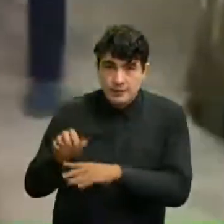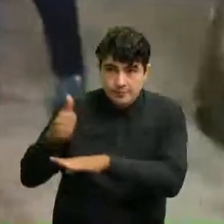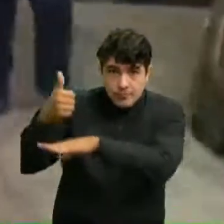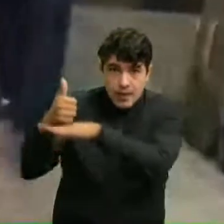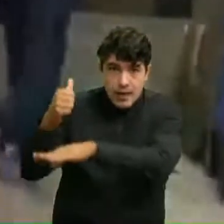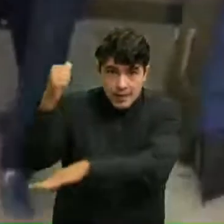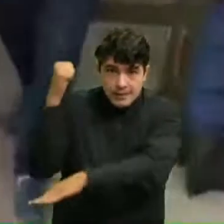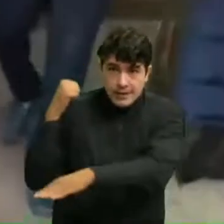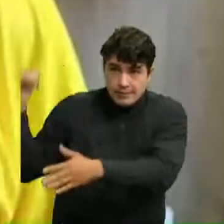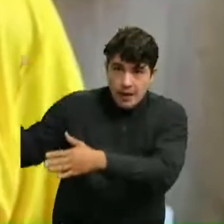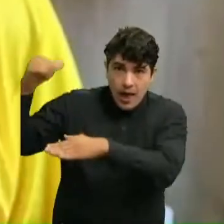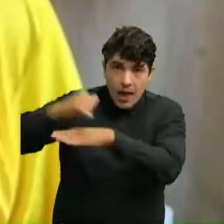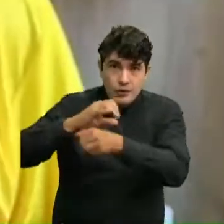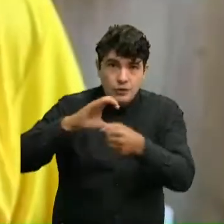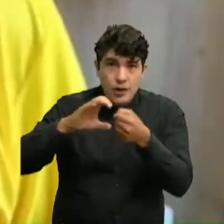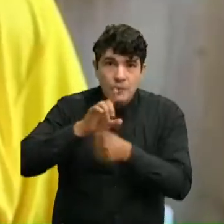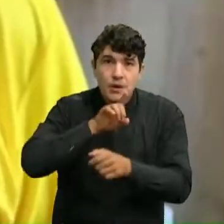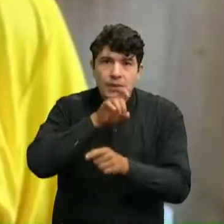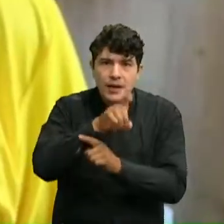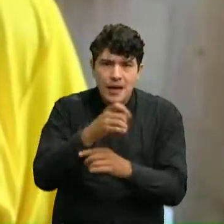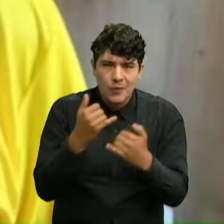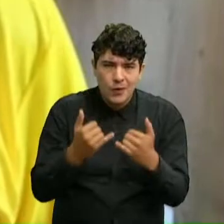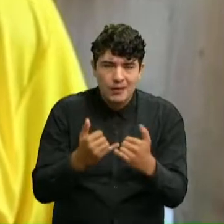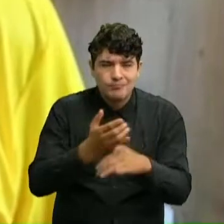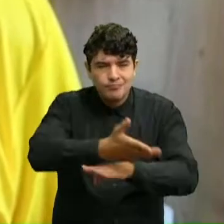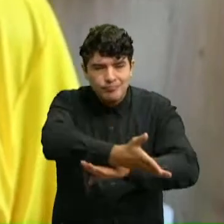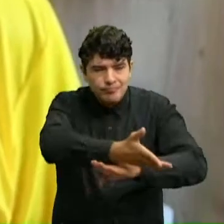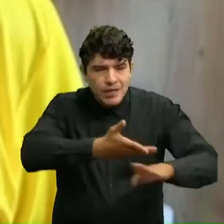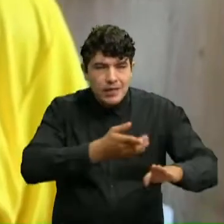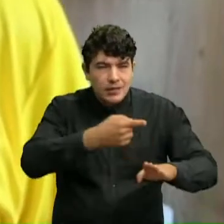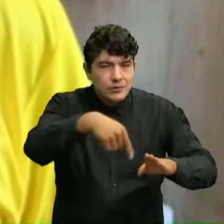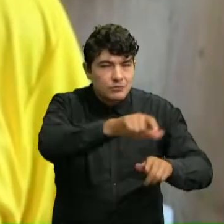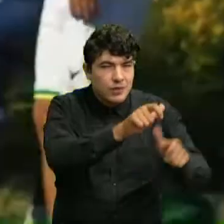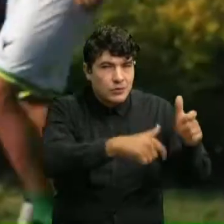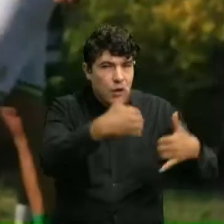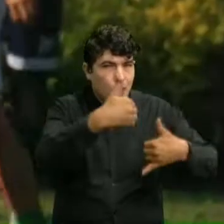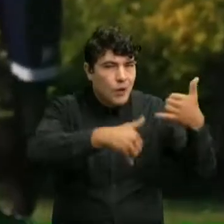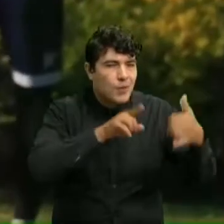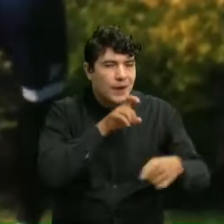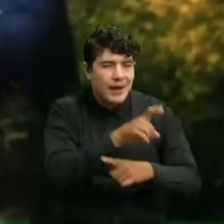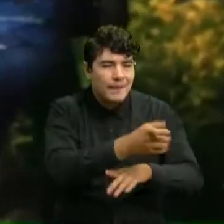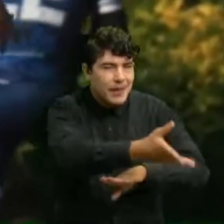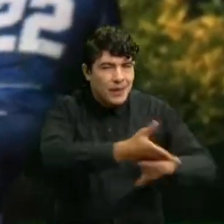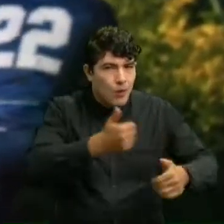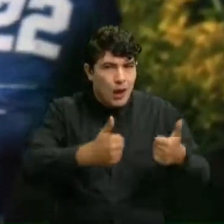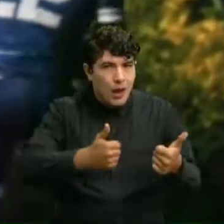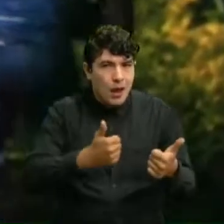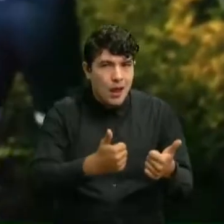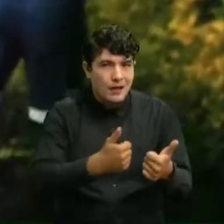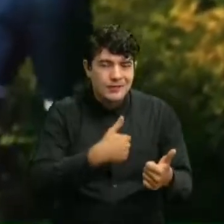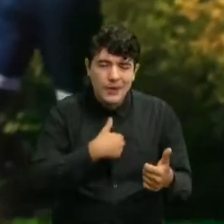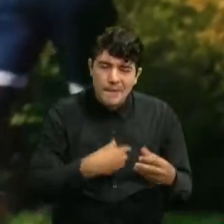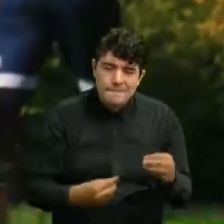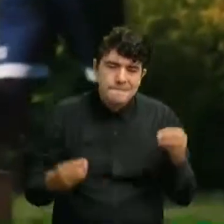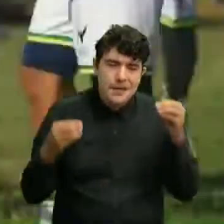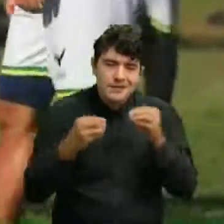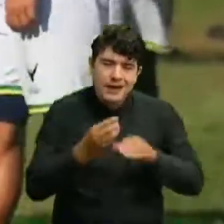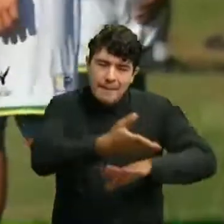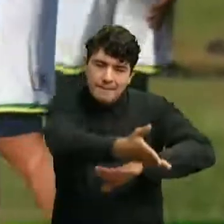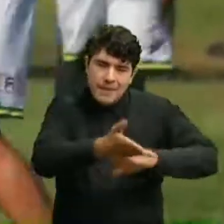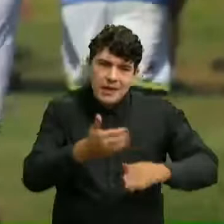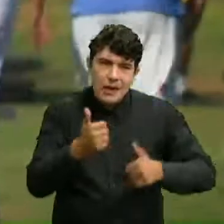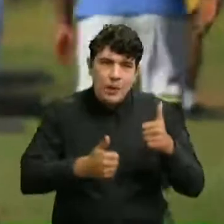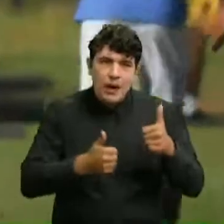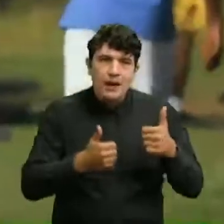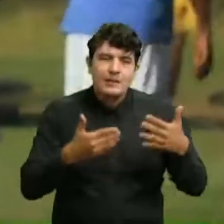compromiso en el grupo de jugadores. Dentro de todas las cosas, lo que yo más exijo de un grupo es que haya